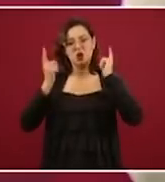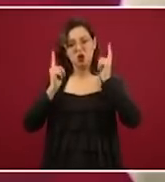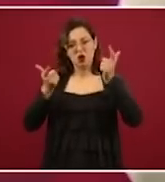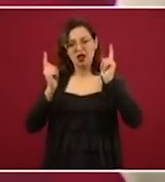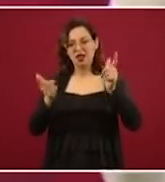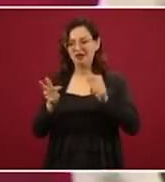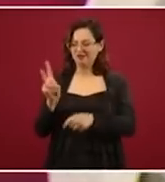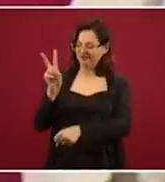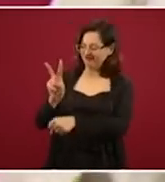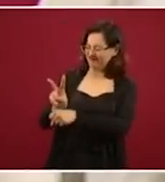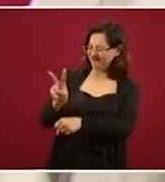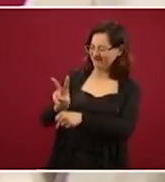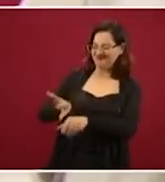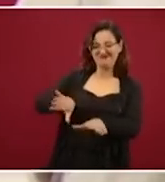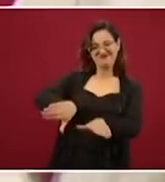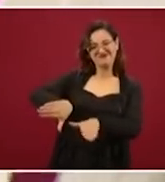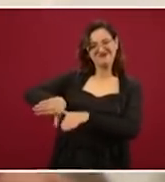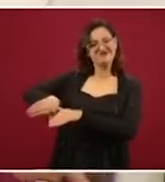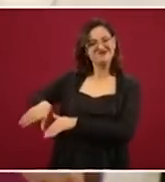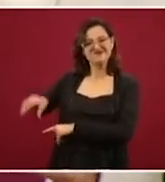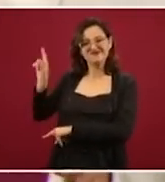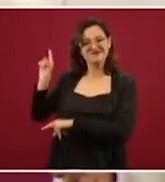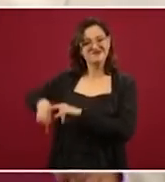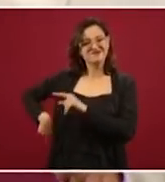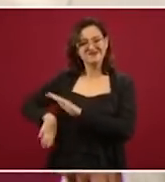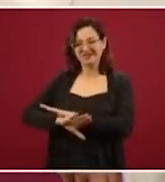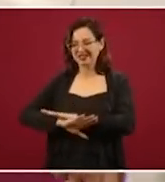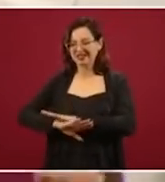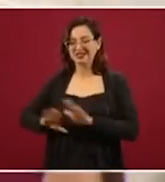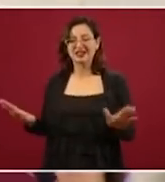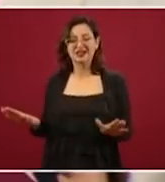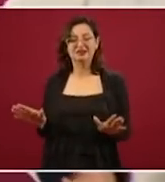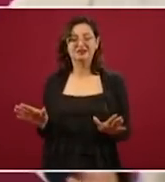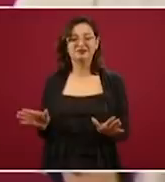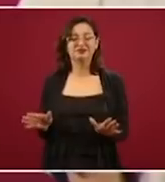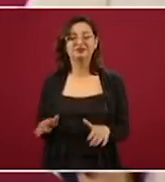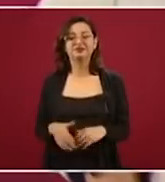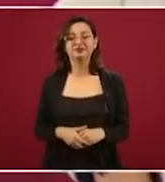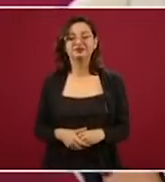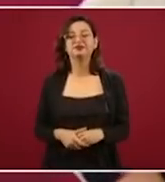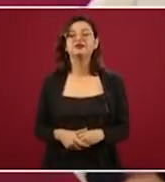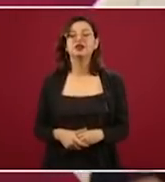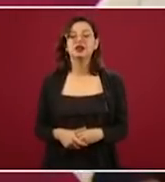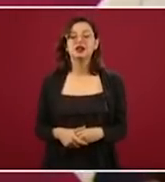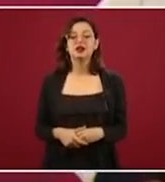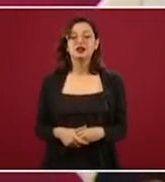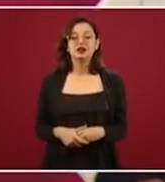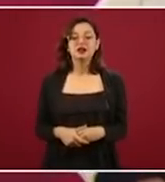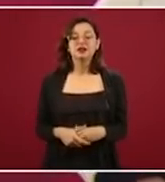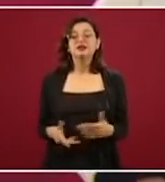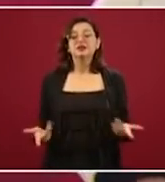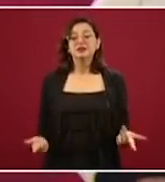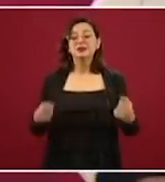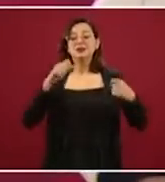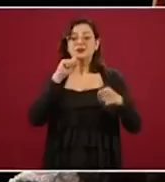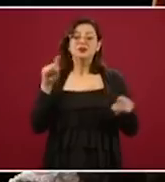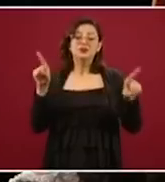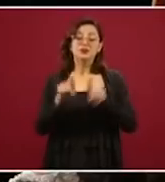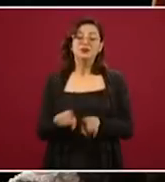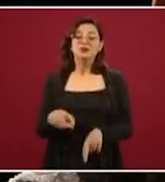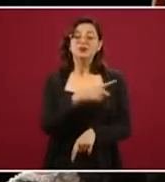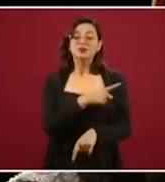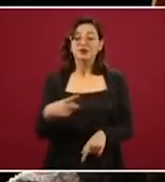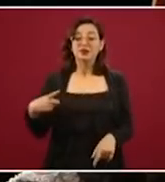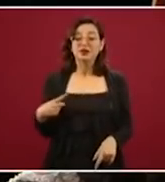ese término, esa palabra, como también debemos de ir suprimiendo lo de